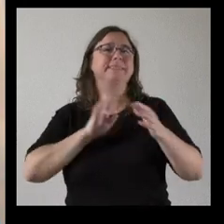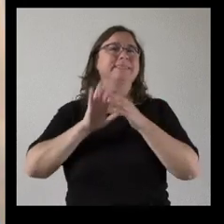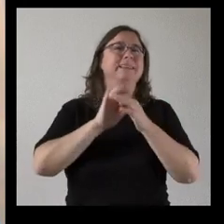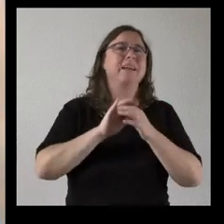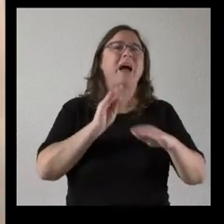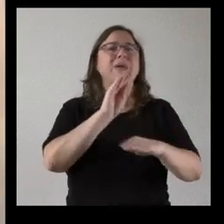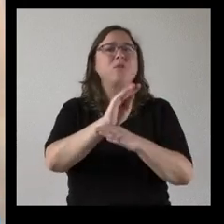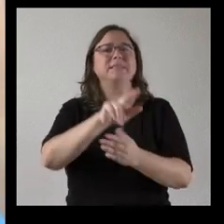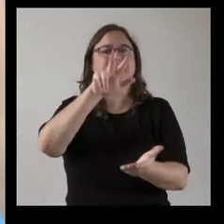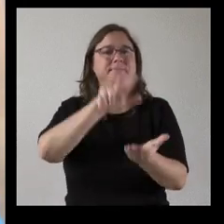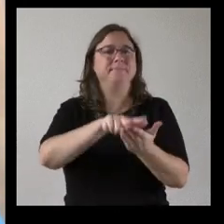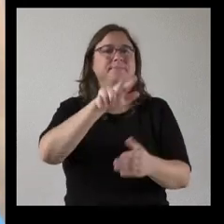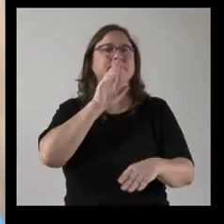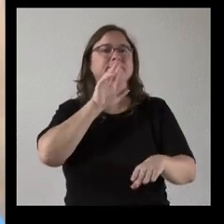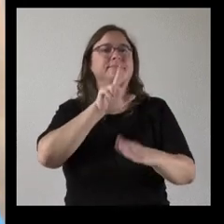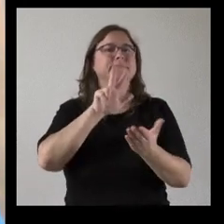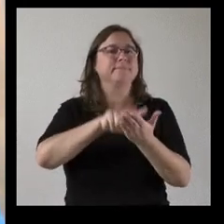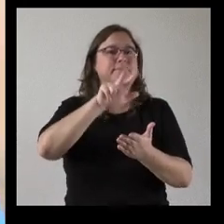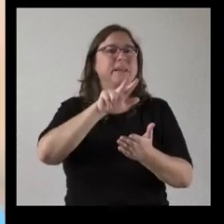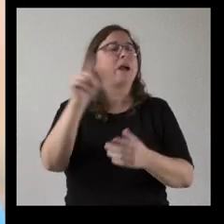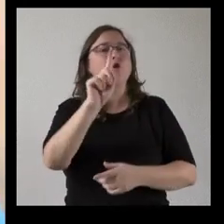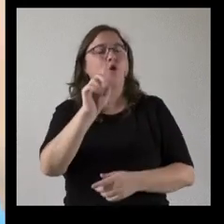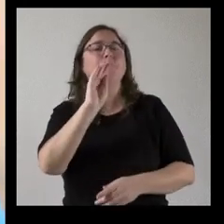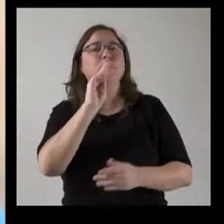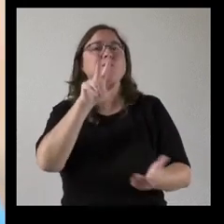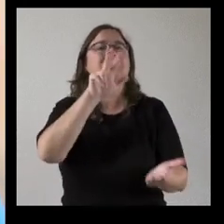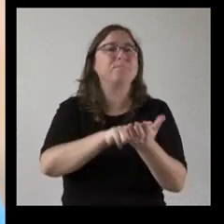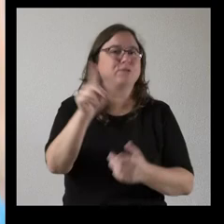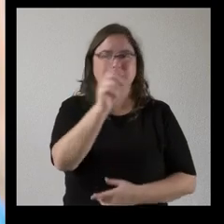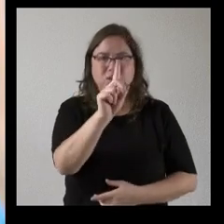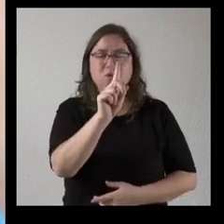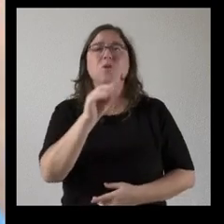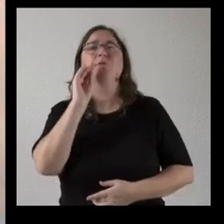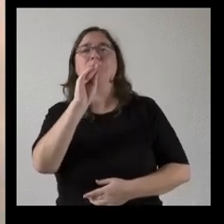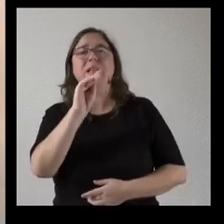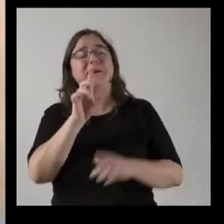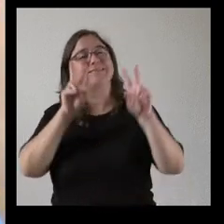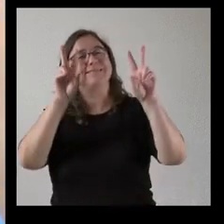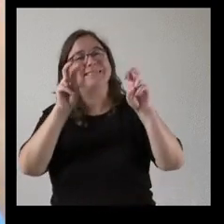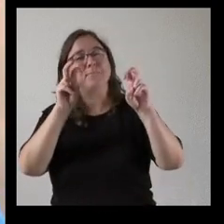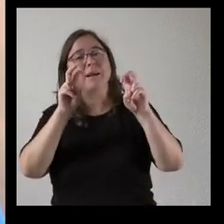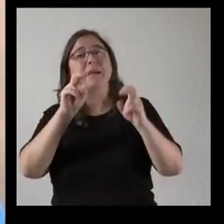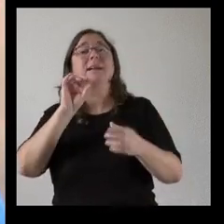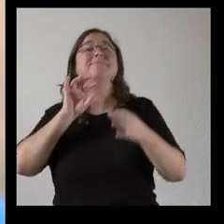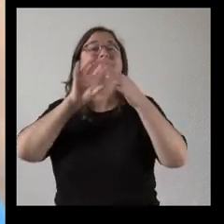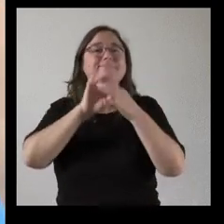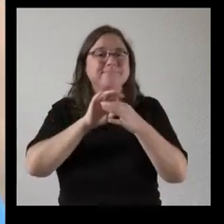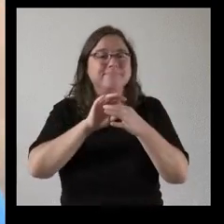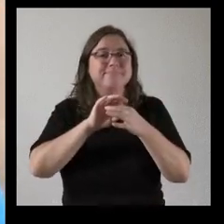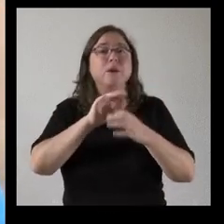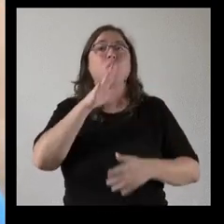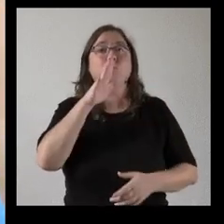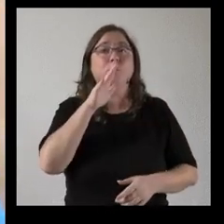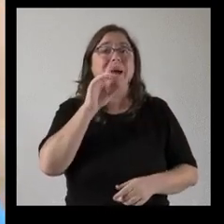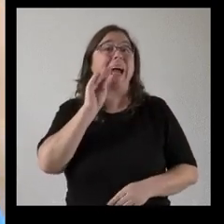de las ayudas de las hipotecas pero la no era sobre la valoración de las ayudas de las hipotecas sino la valoración del hecho de